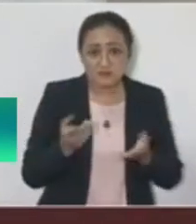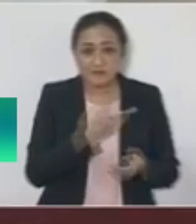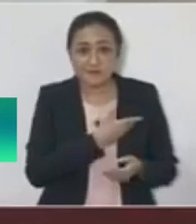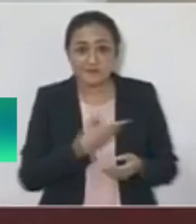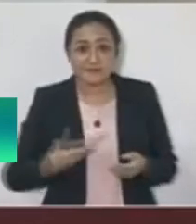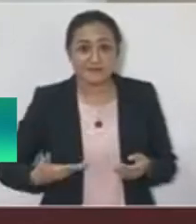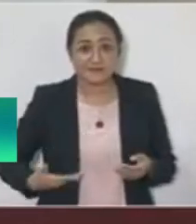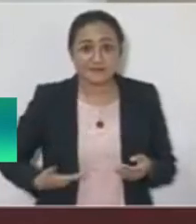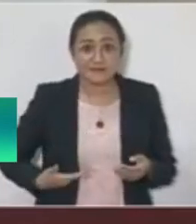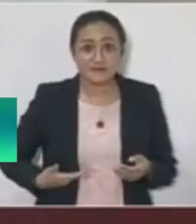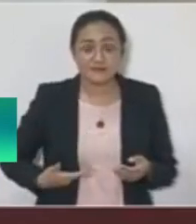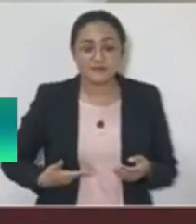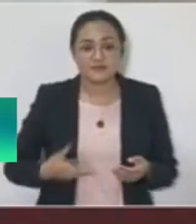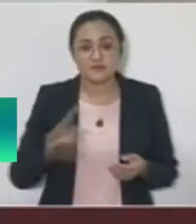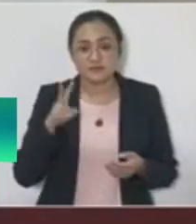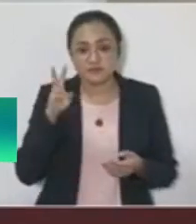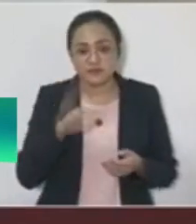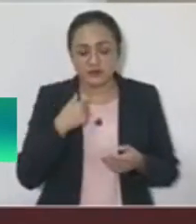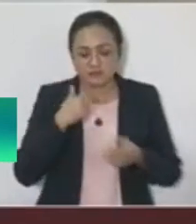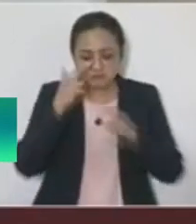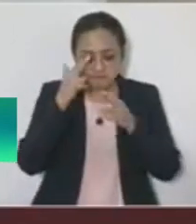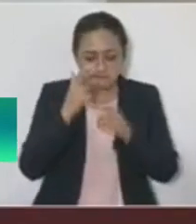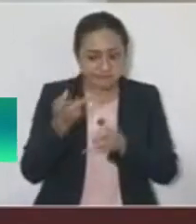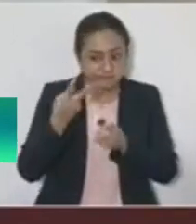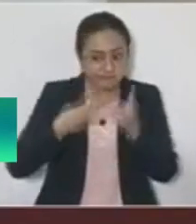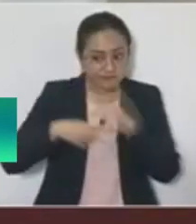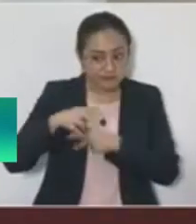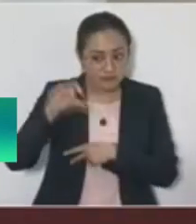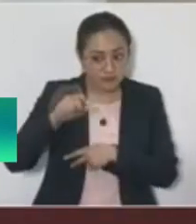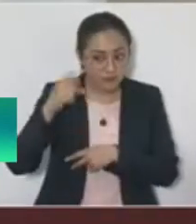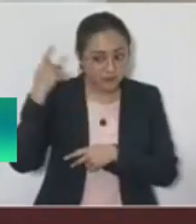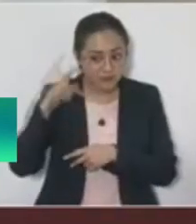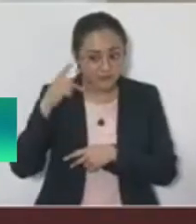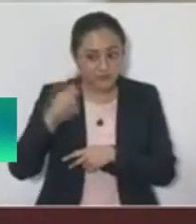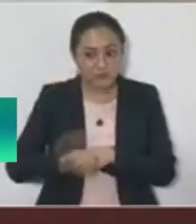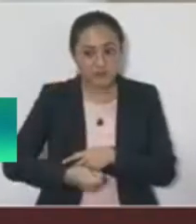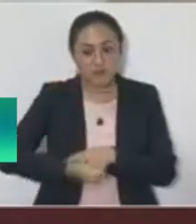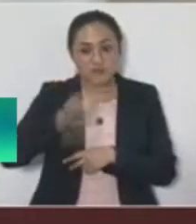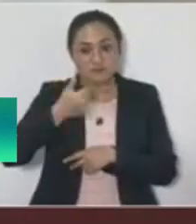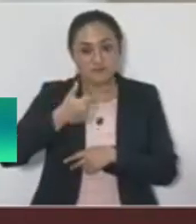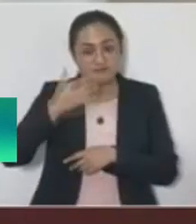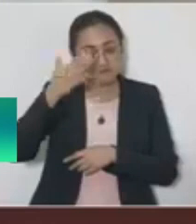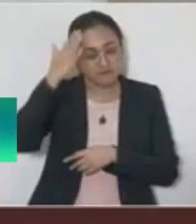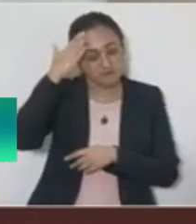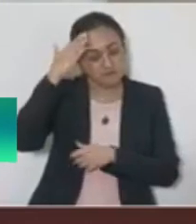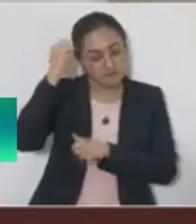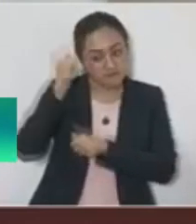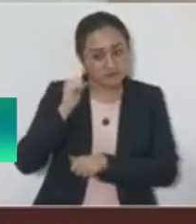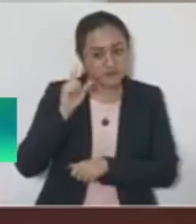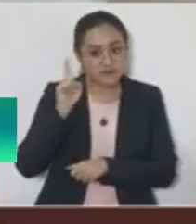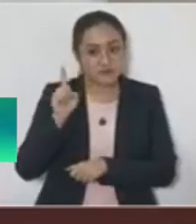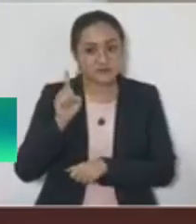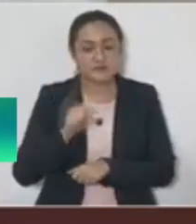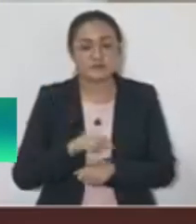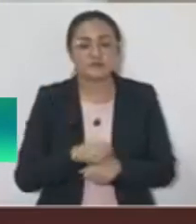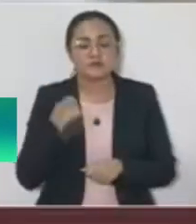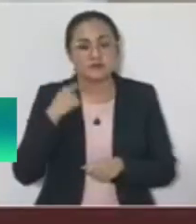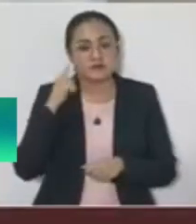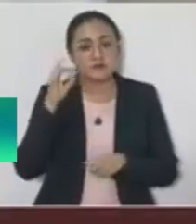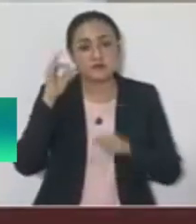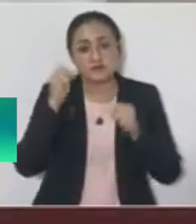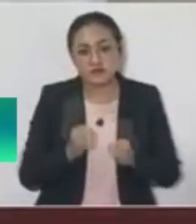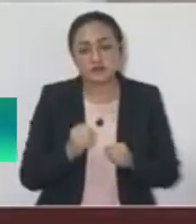será un altísimo honor recibir a nuestro primer mandatario, y estoy seguro que permitirá